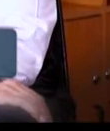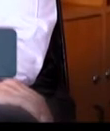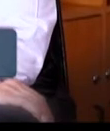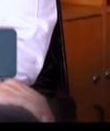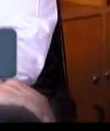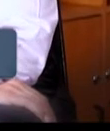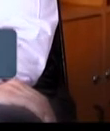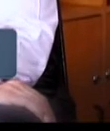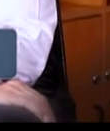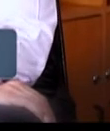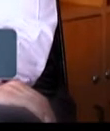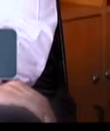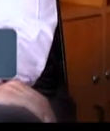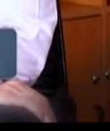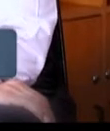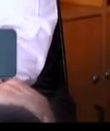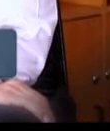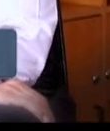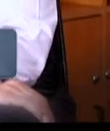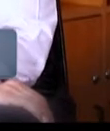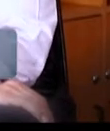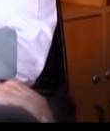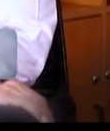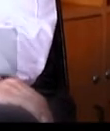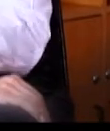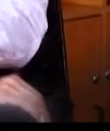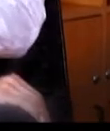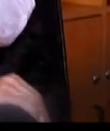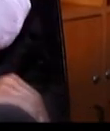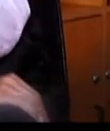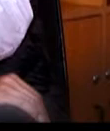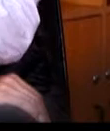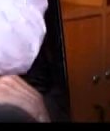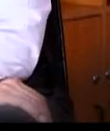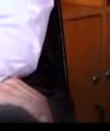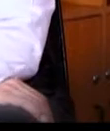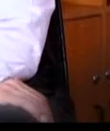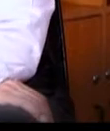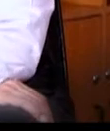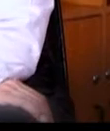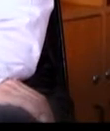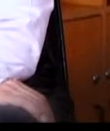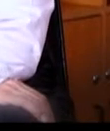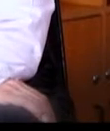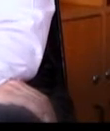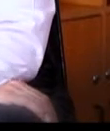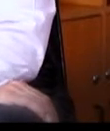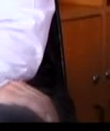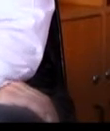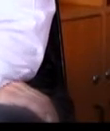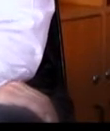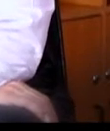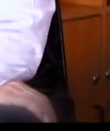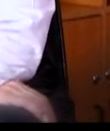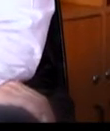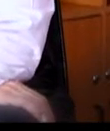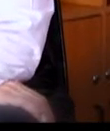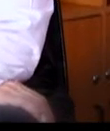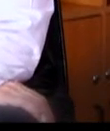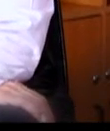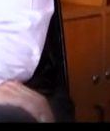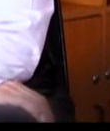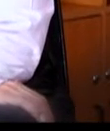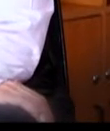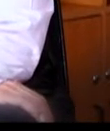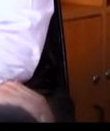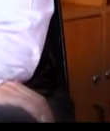tiene que ver con los riesgos sociales, unos nuevos riesgos sociales, donde está violencias, entre otros. Y junto a esto está también una